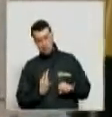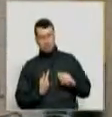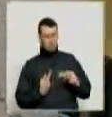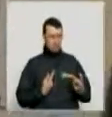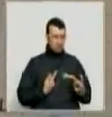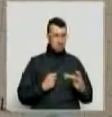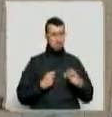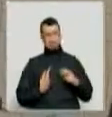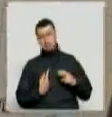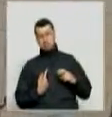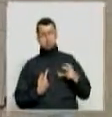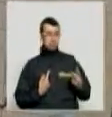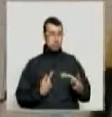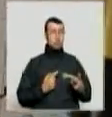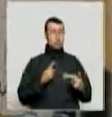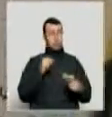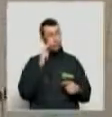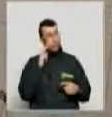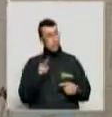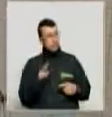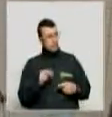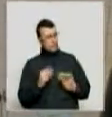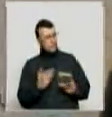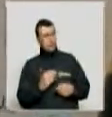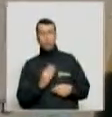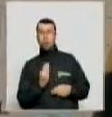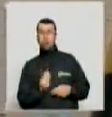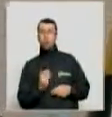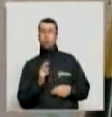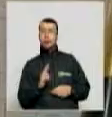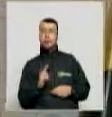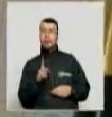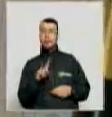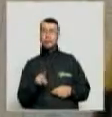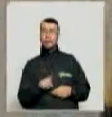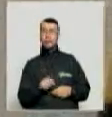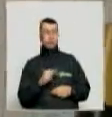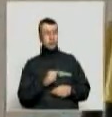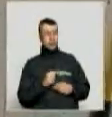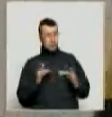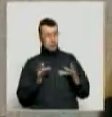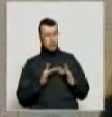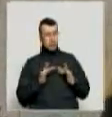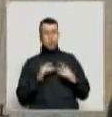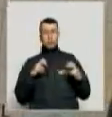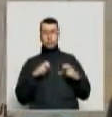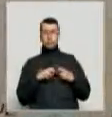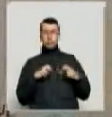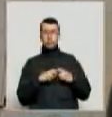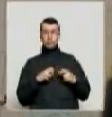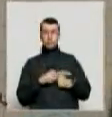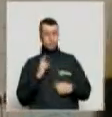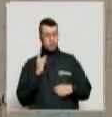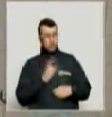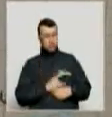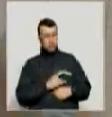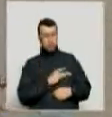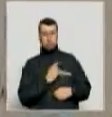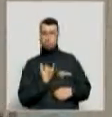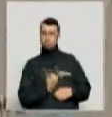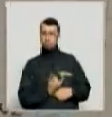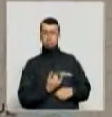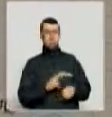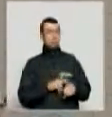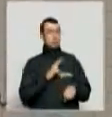el tamaño del complejo QRS, que es la corriente cuando transita alrededor del ventrículo, el cual es normal, no